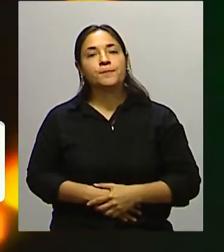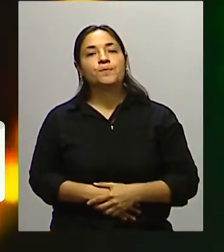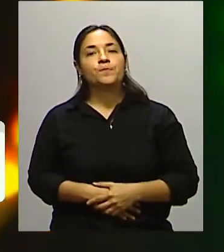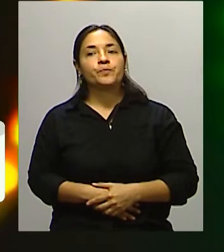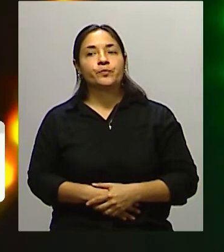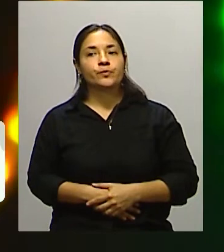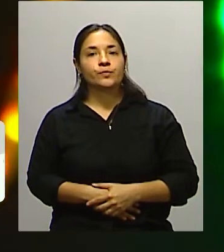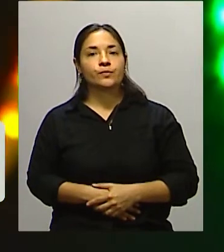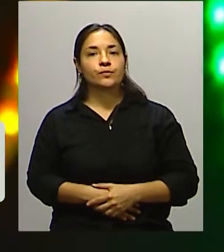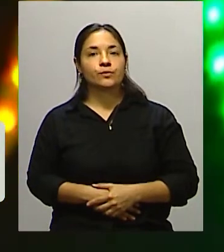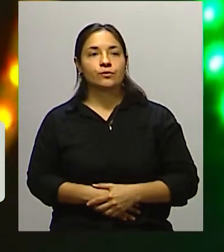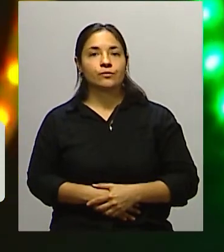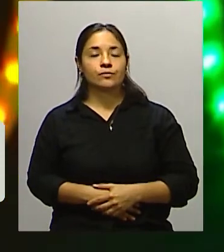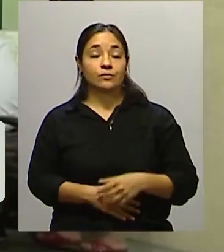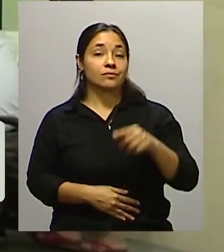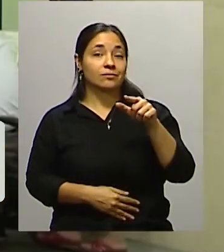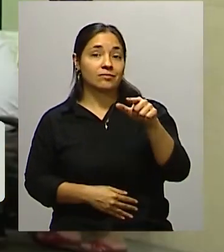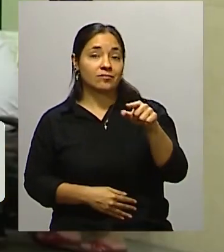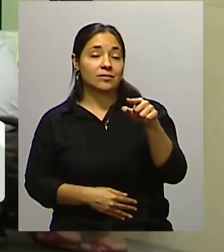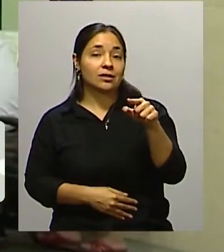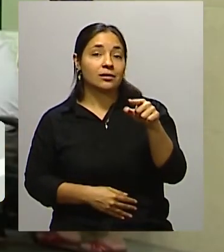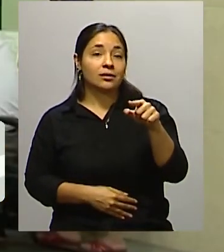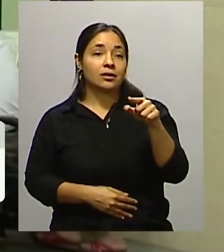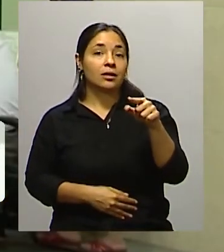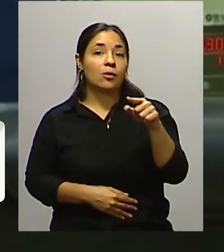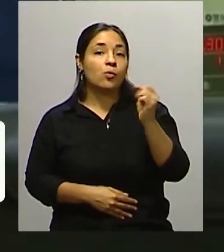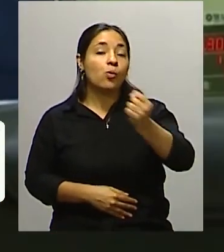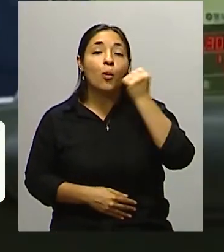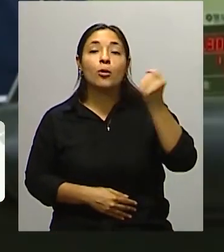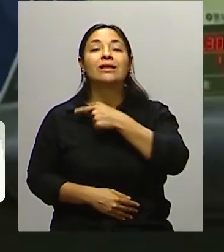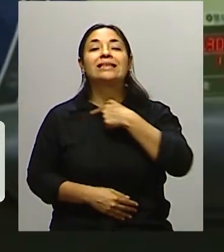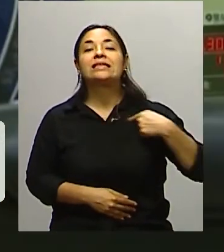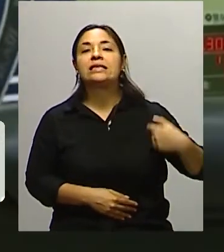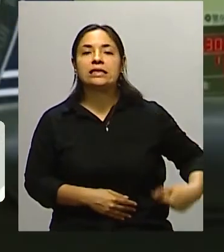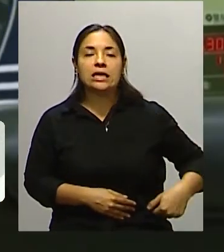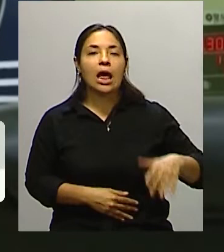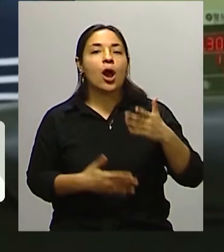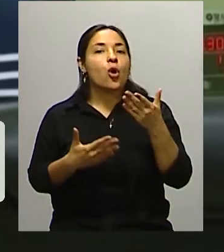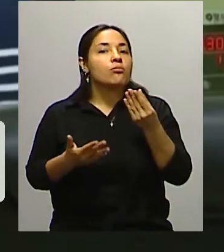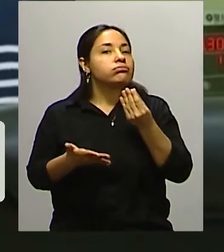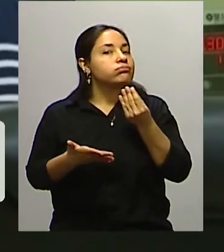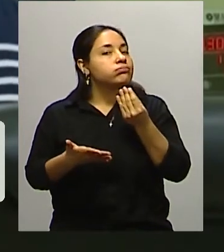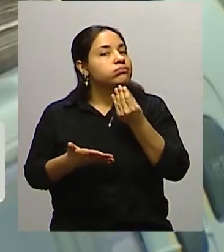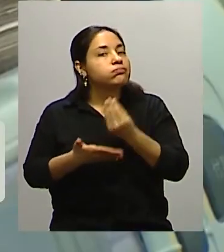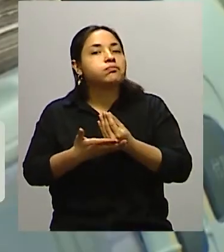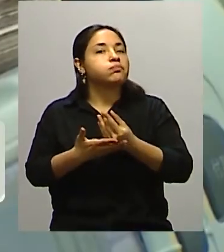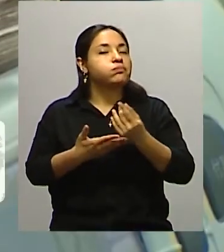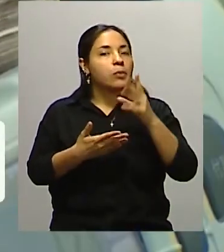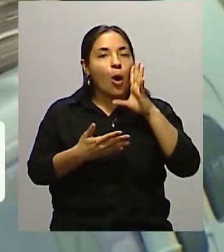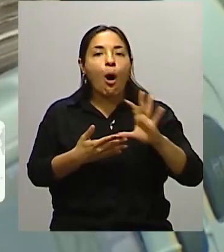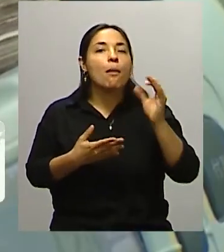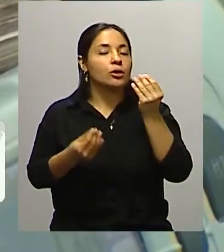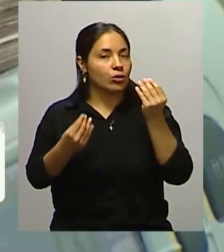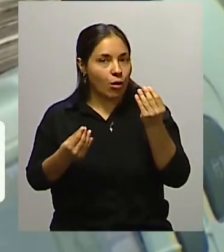Y ahí es clave cómo se ubica China frente a eso, digamos. Yo